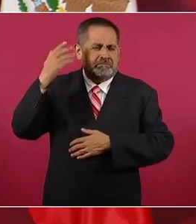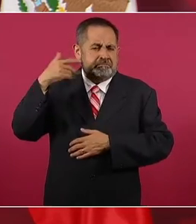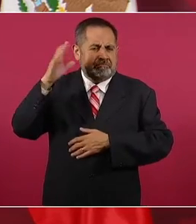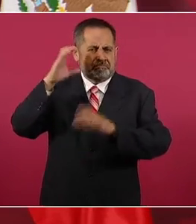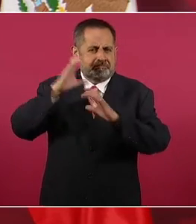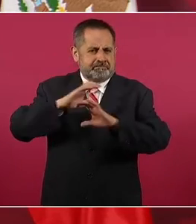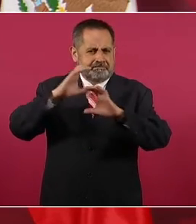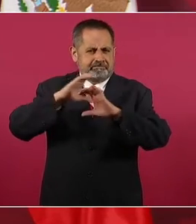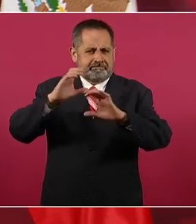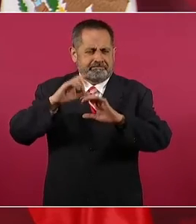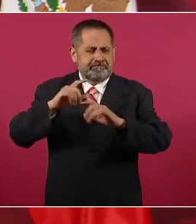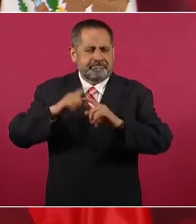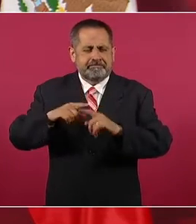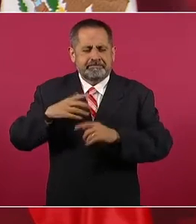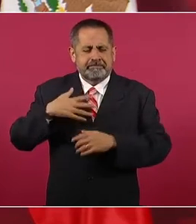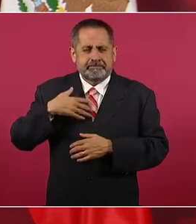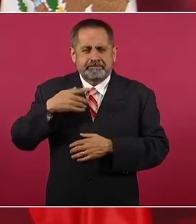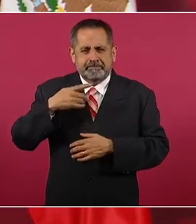que